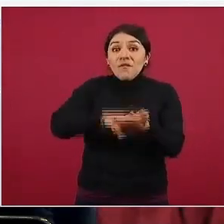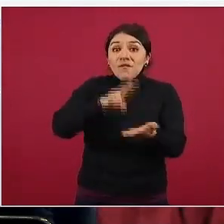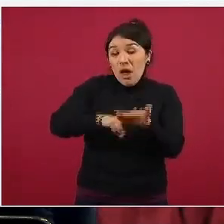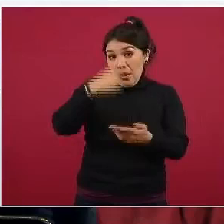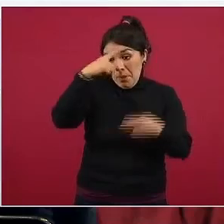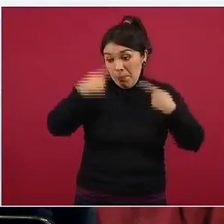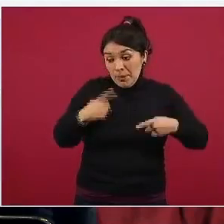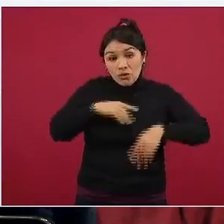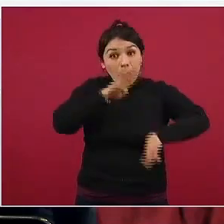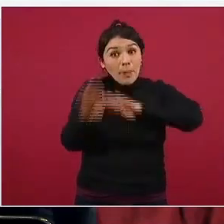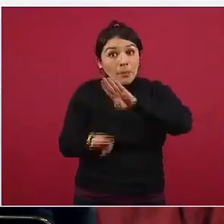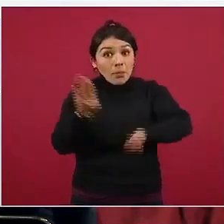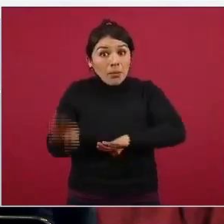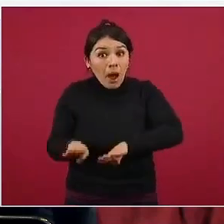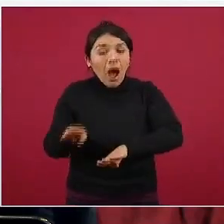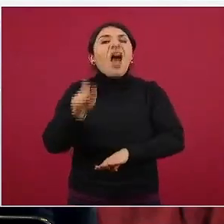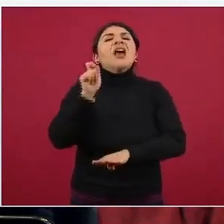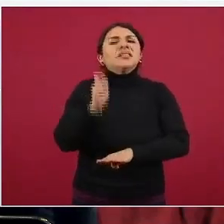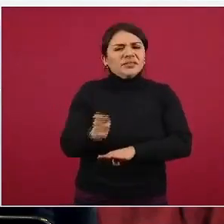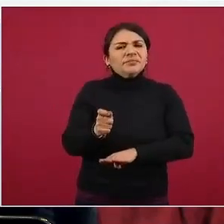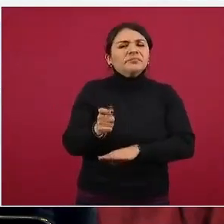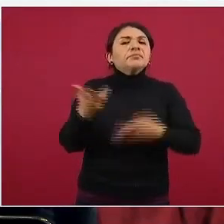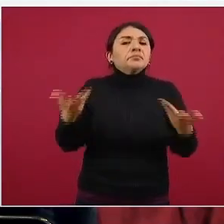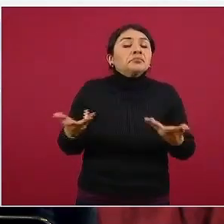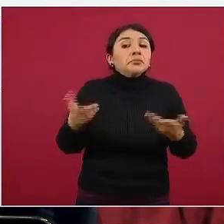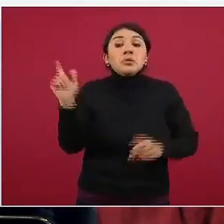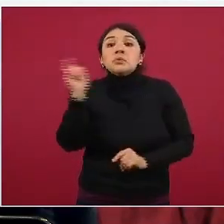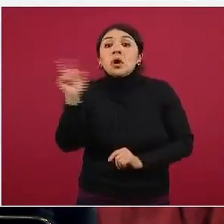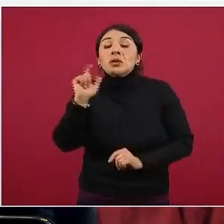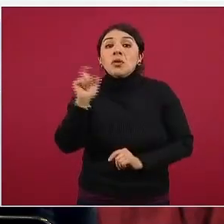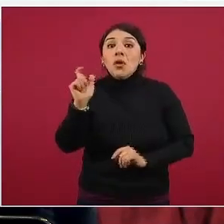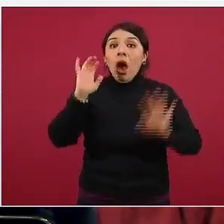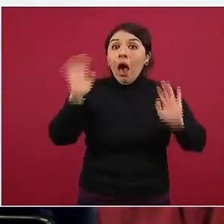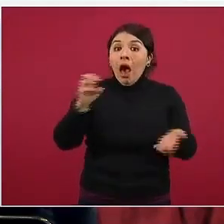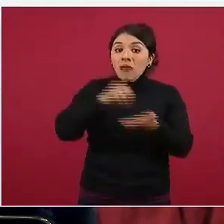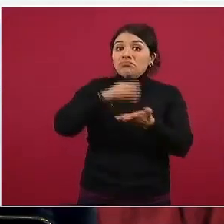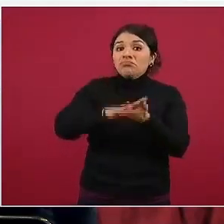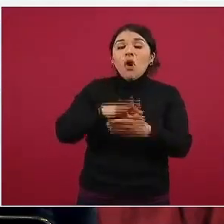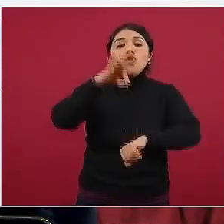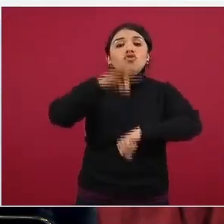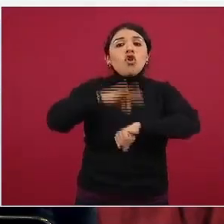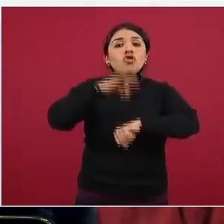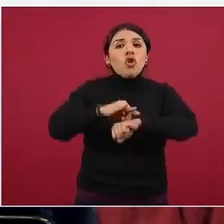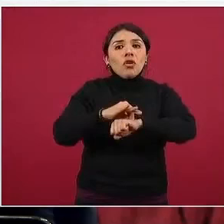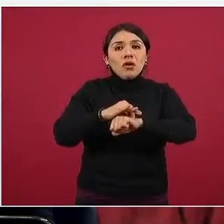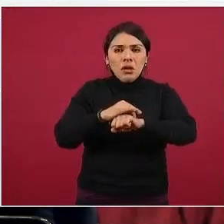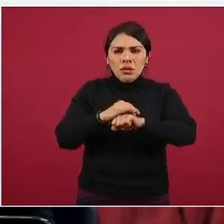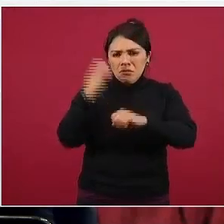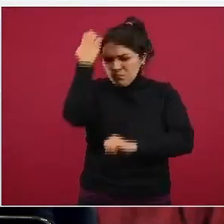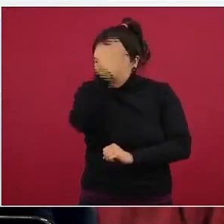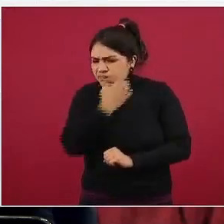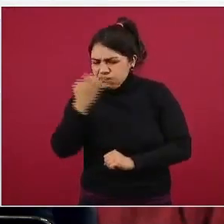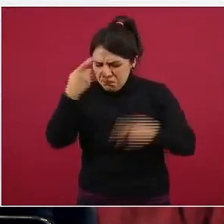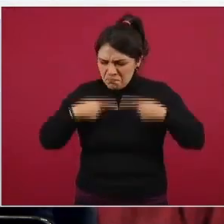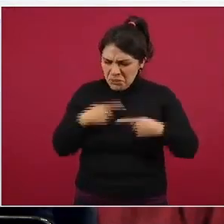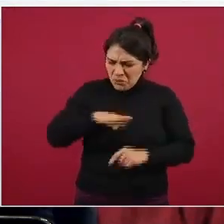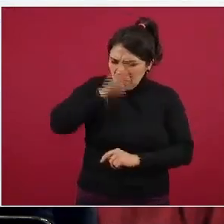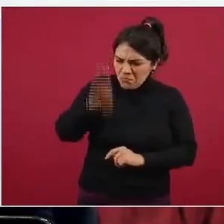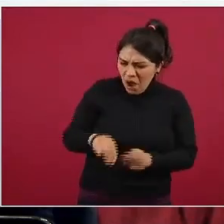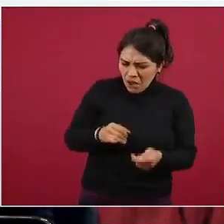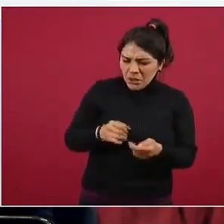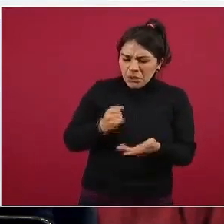las defunciones, es cuando se ha establecido por dictaminación, después de la revisión en los comités